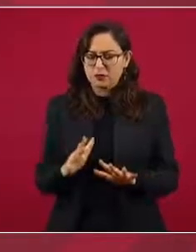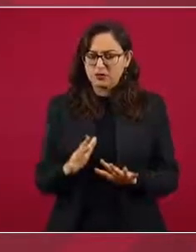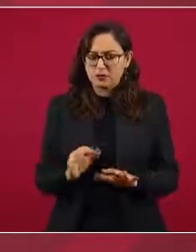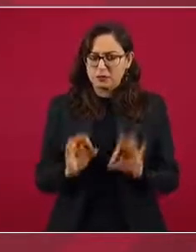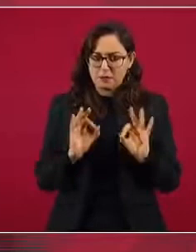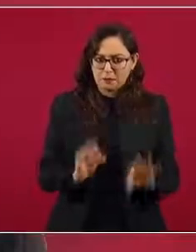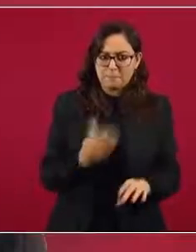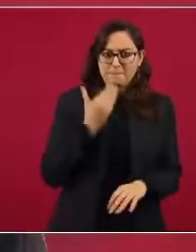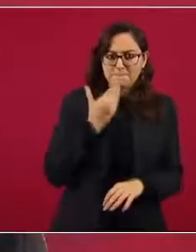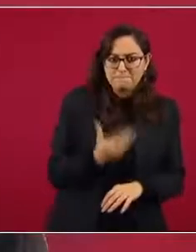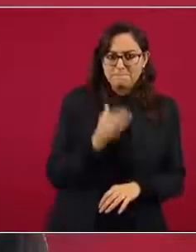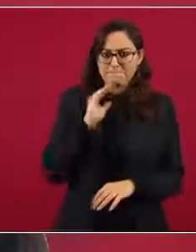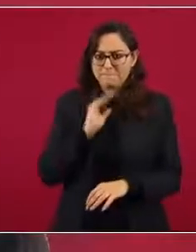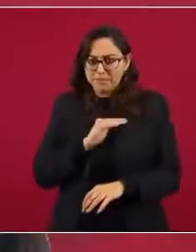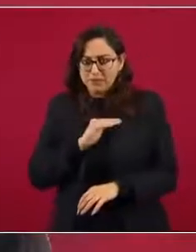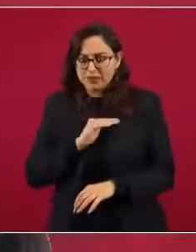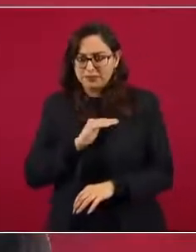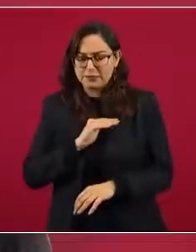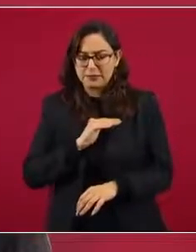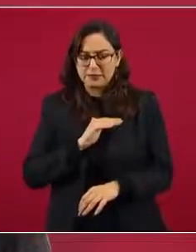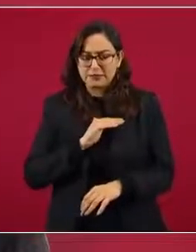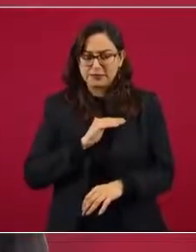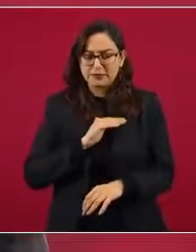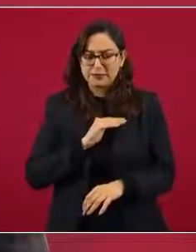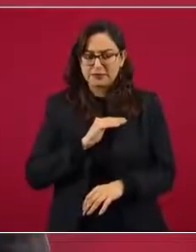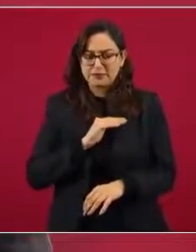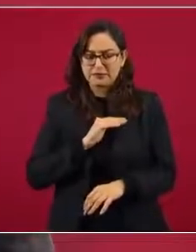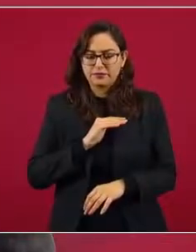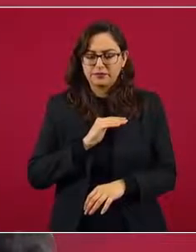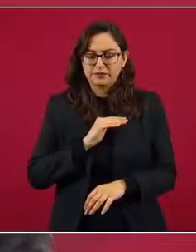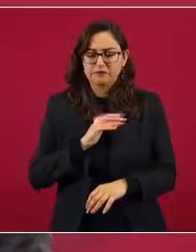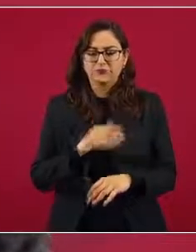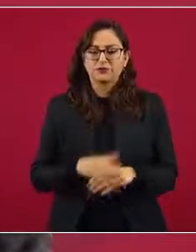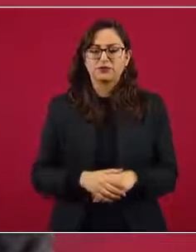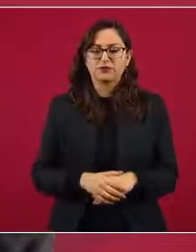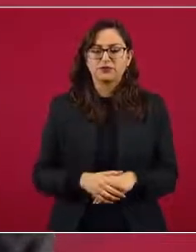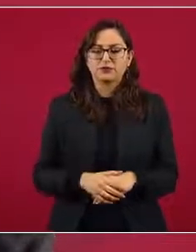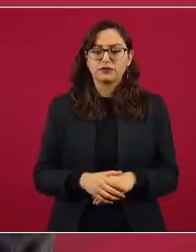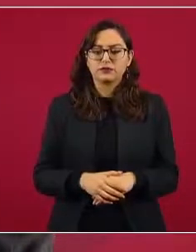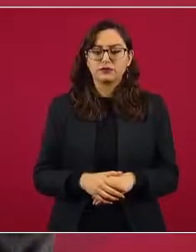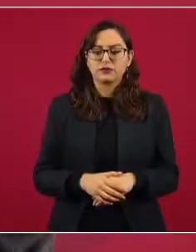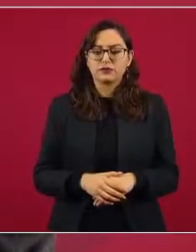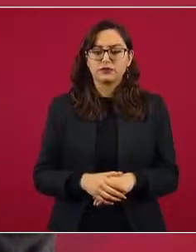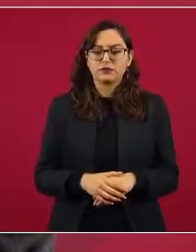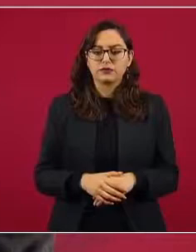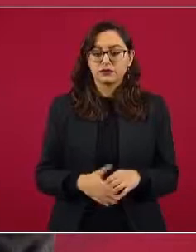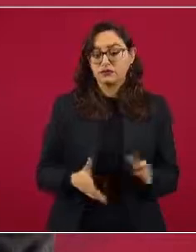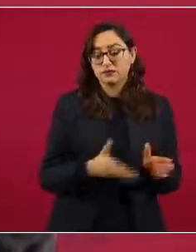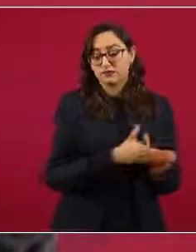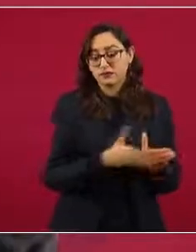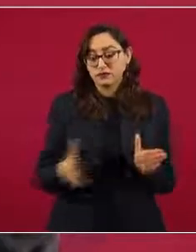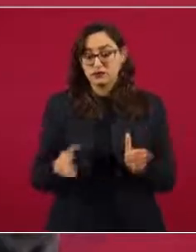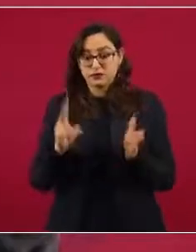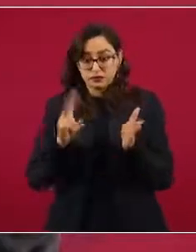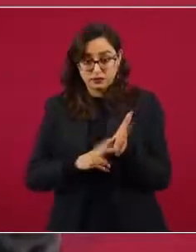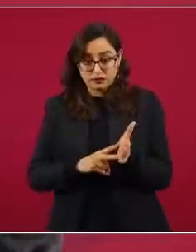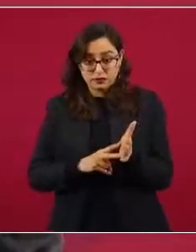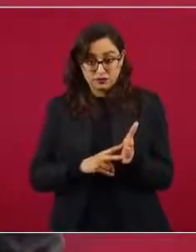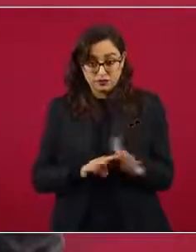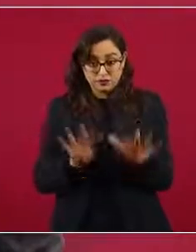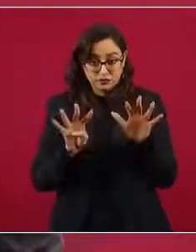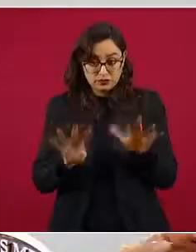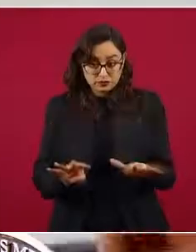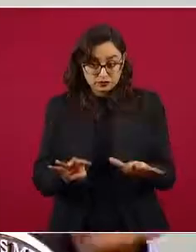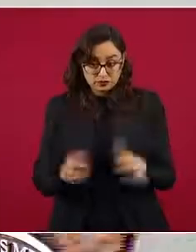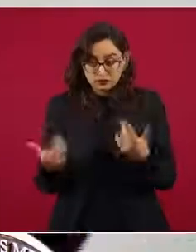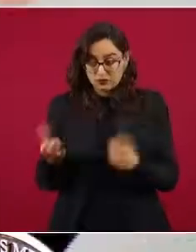para el programa de vacunación universal de México. Durante 2019, en el Consejo